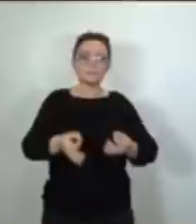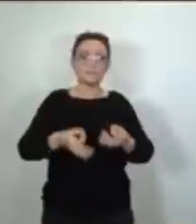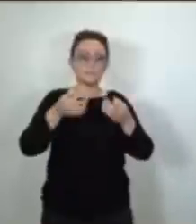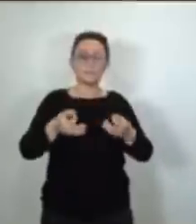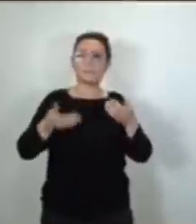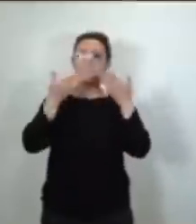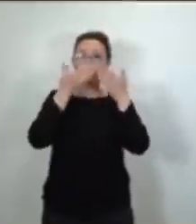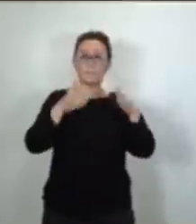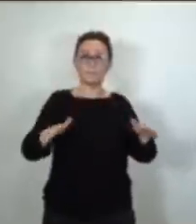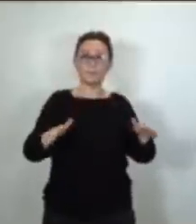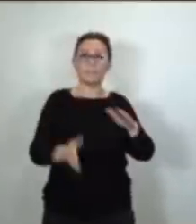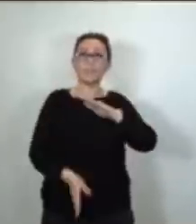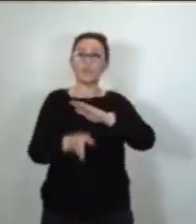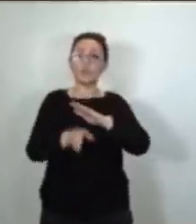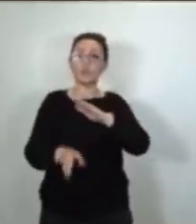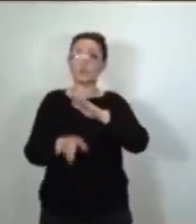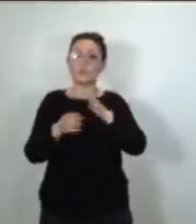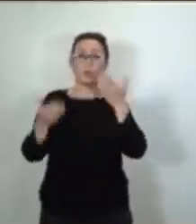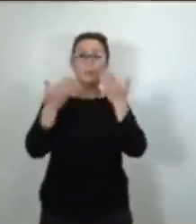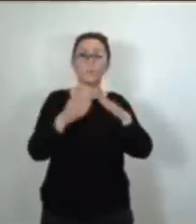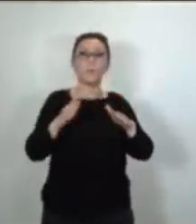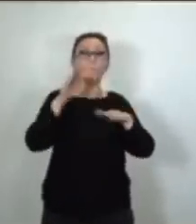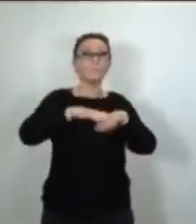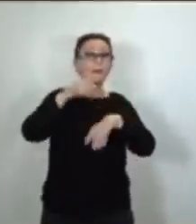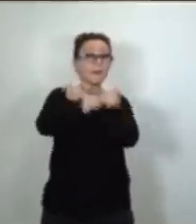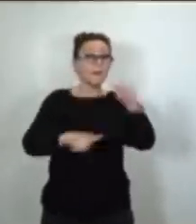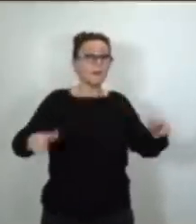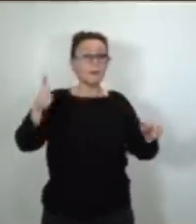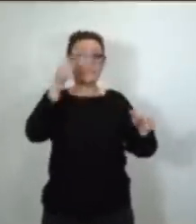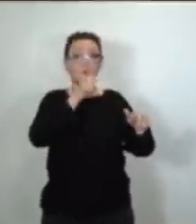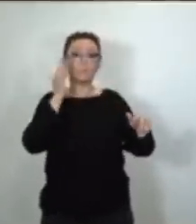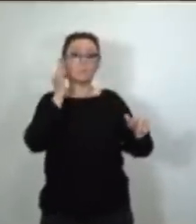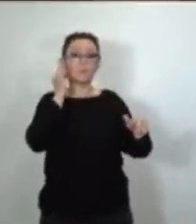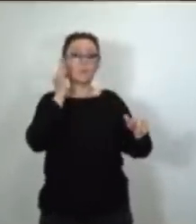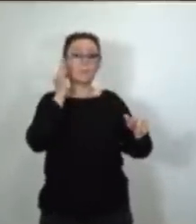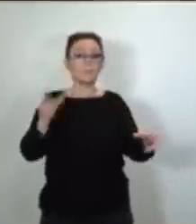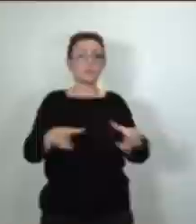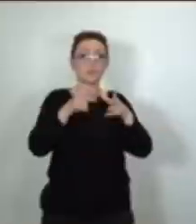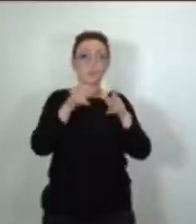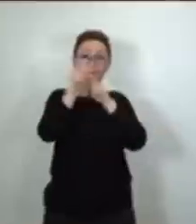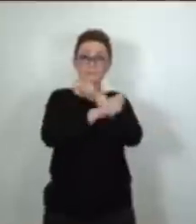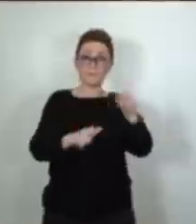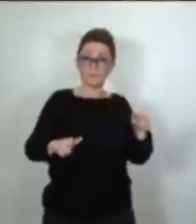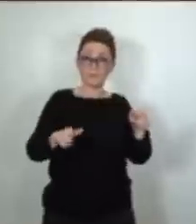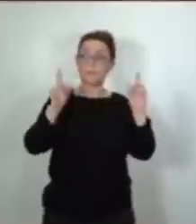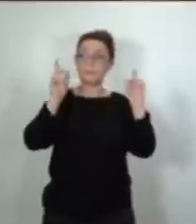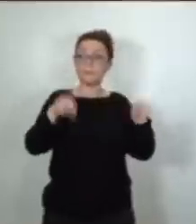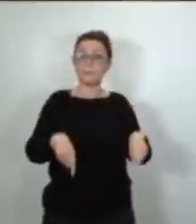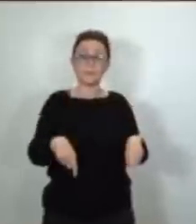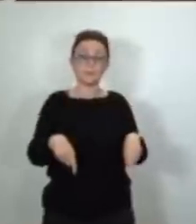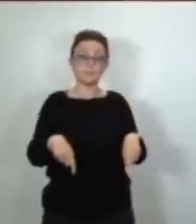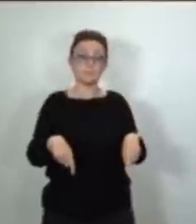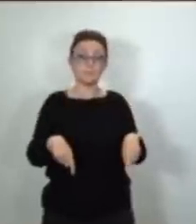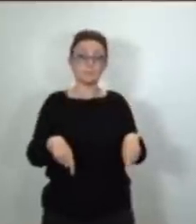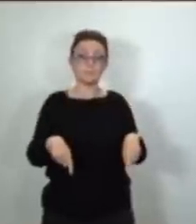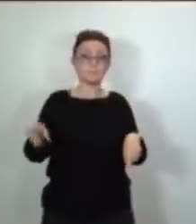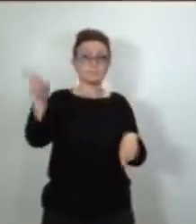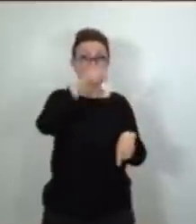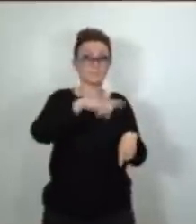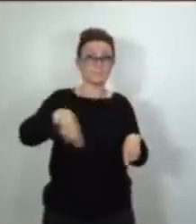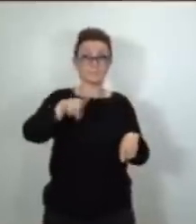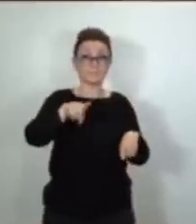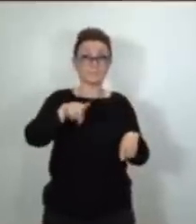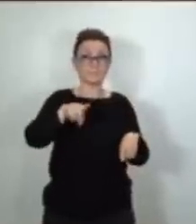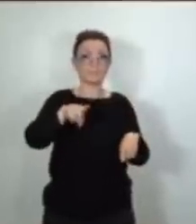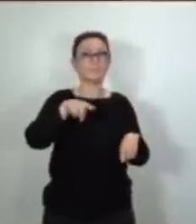abiertas y lo van a seguir estando para todos aquellos y aquellas que, desde la sociedad civil y muchas veces sin saberlo, han sido quienes más han